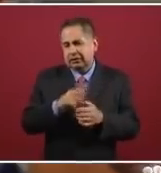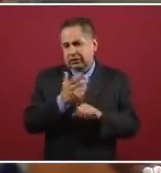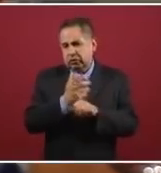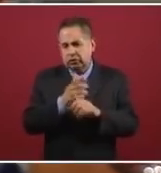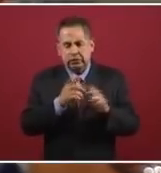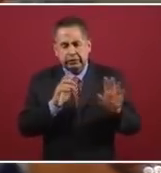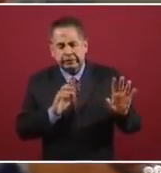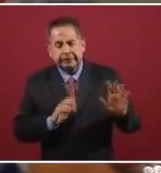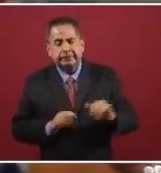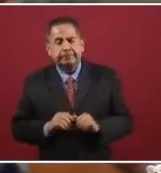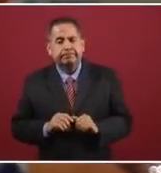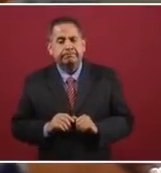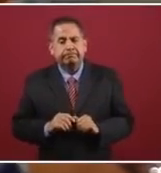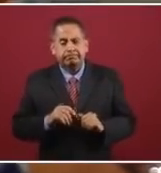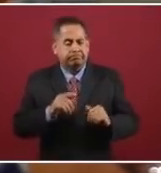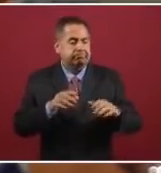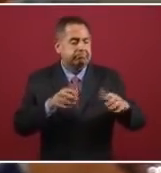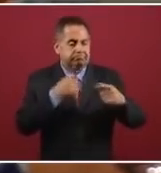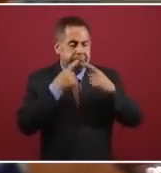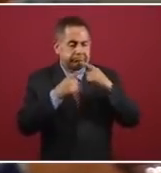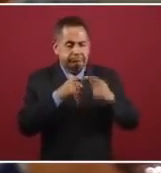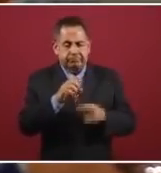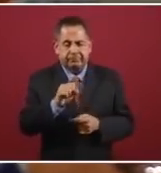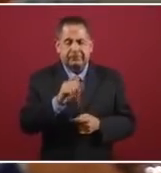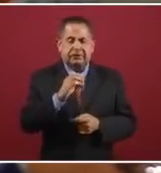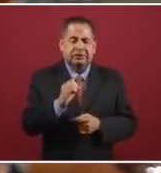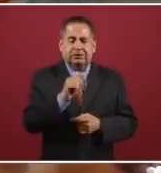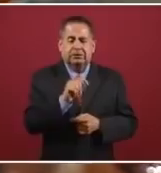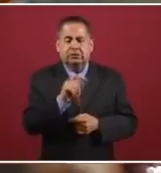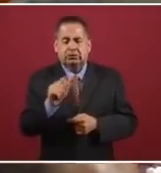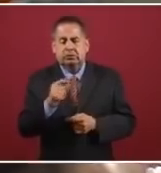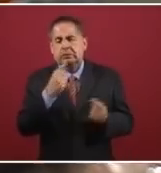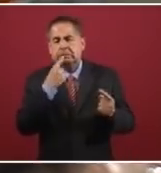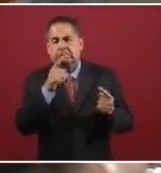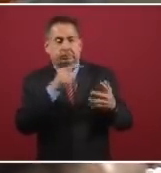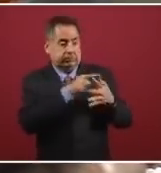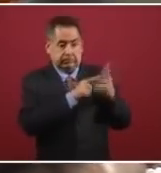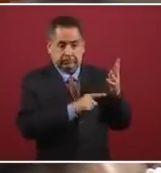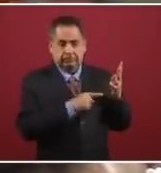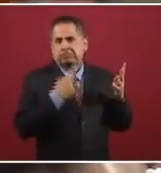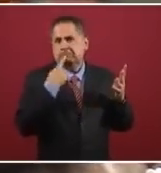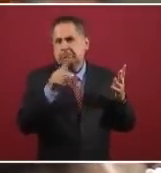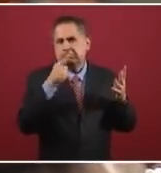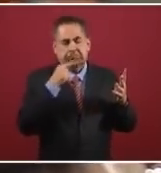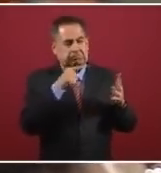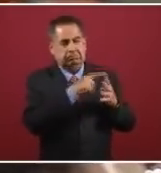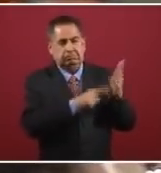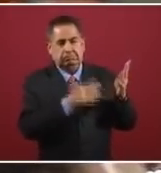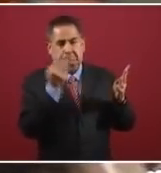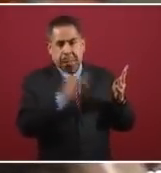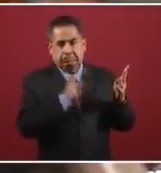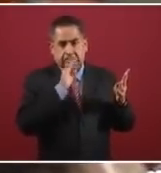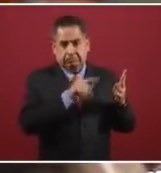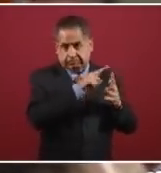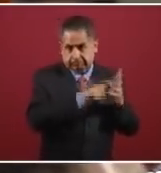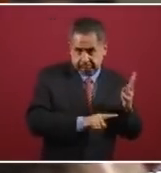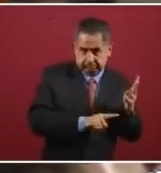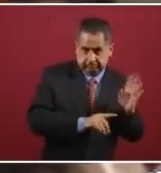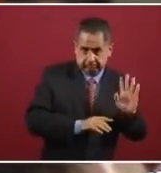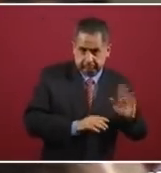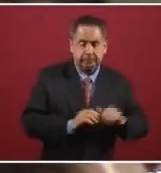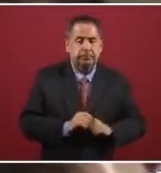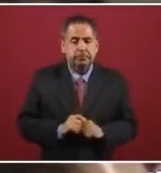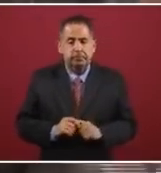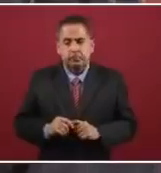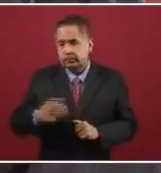abogados estadounidenses Scott Moore Scott, apenas este pasado 29 de julio. En ese sentido, presidente, ¿México